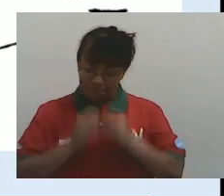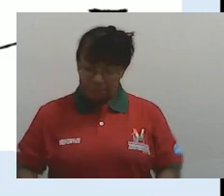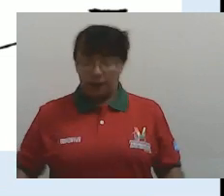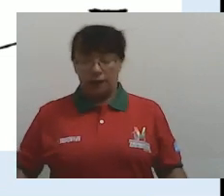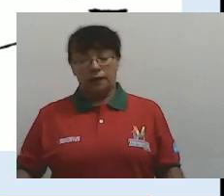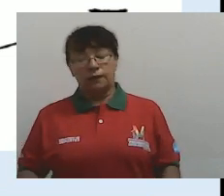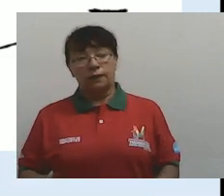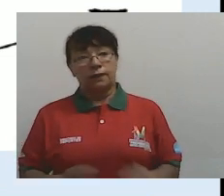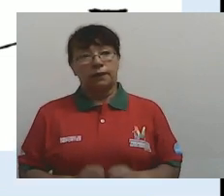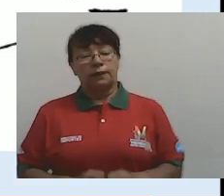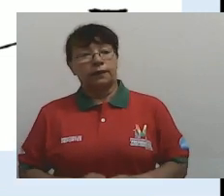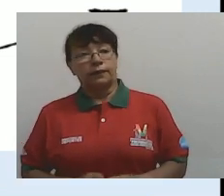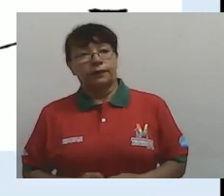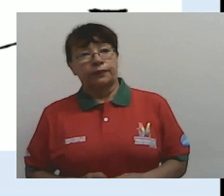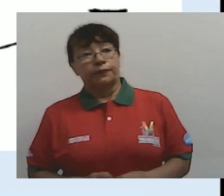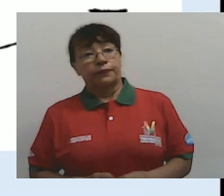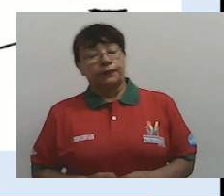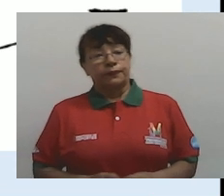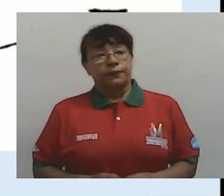después. ¿Está?